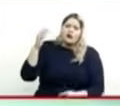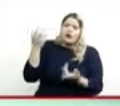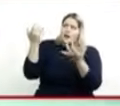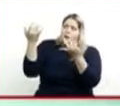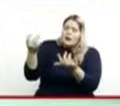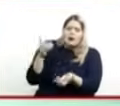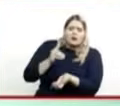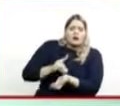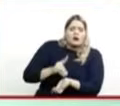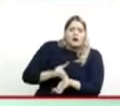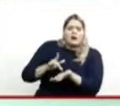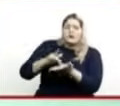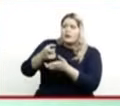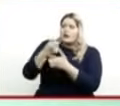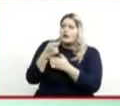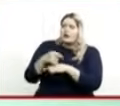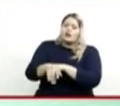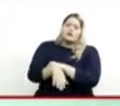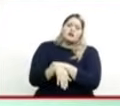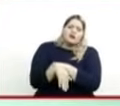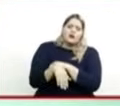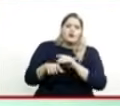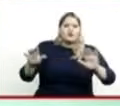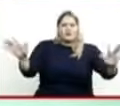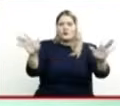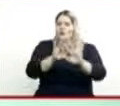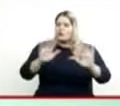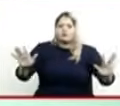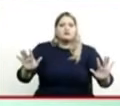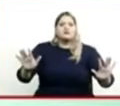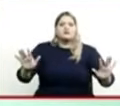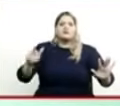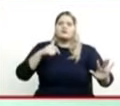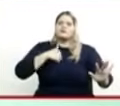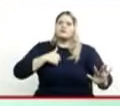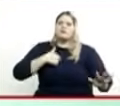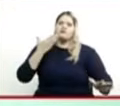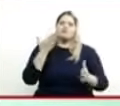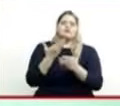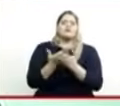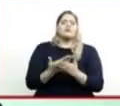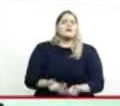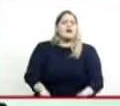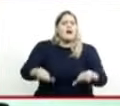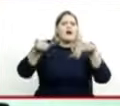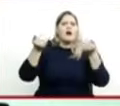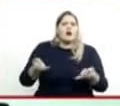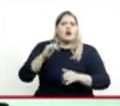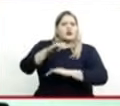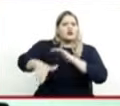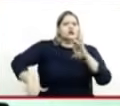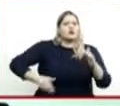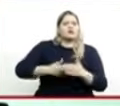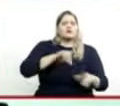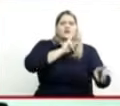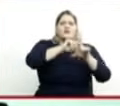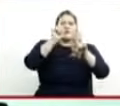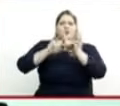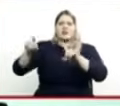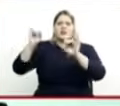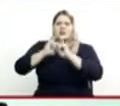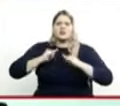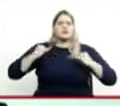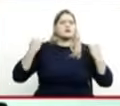o una medicina. Por ello, ordenaré que a partir de este momento todas las instituciones del